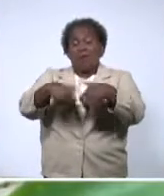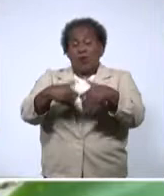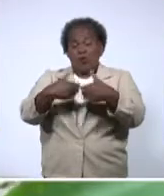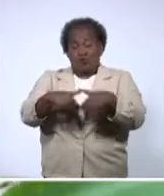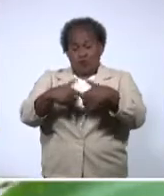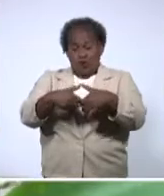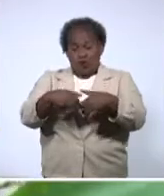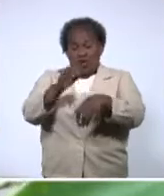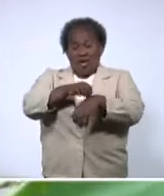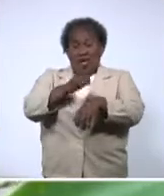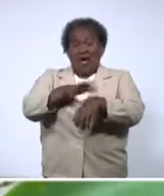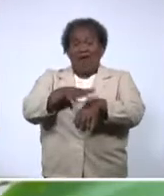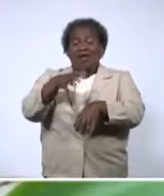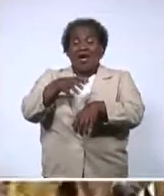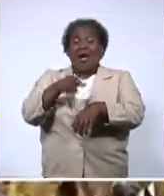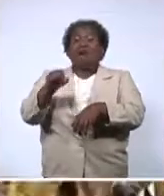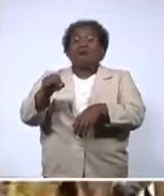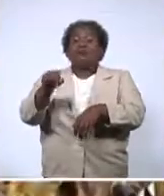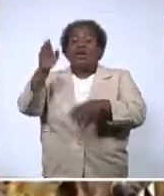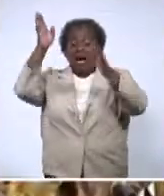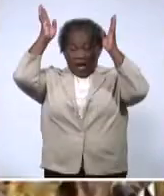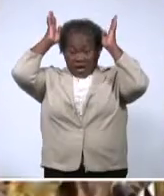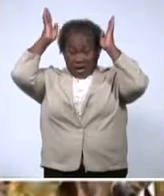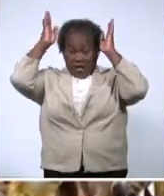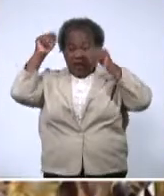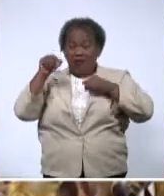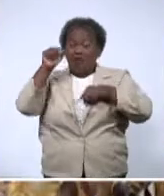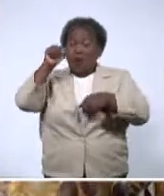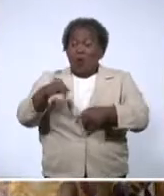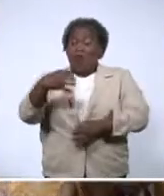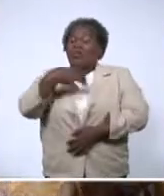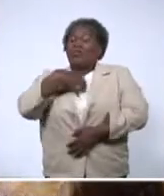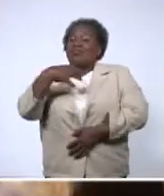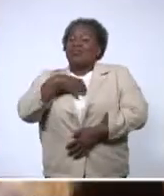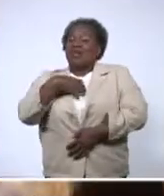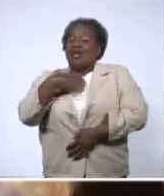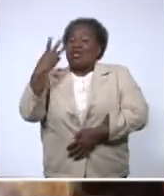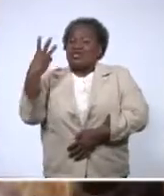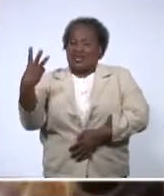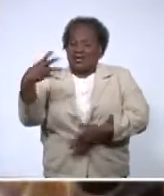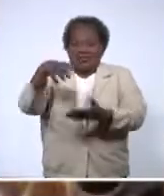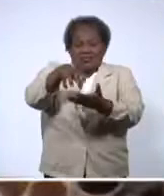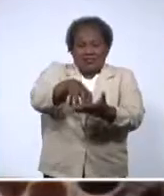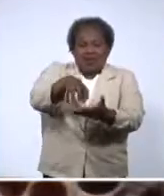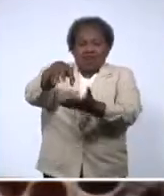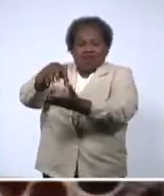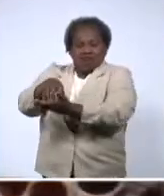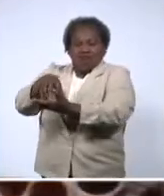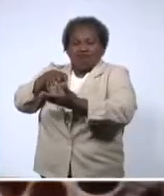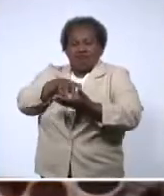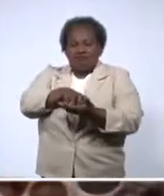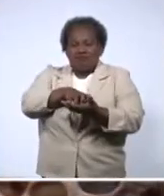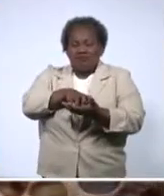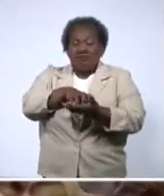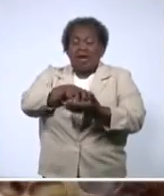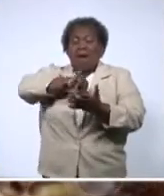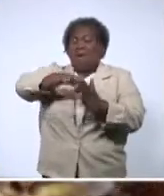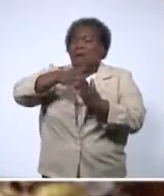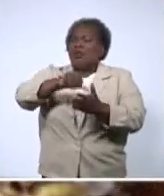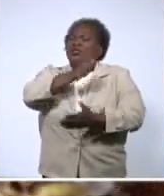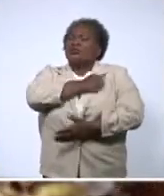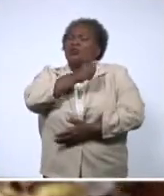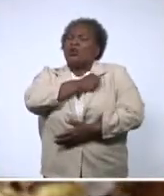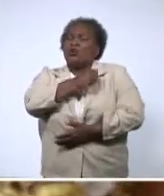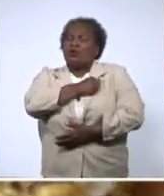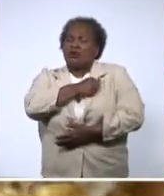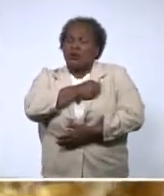reinas. Hoy nuestra provincia cuenta con solo 3 centros y el proyecto pretende lograr una